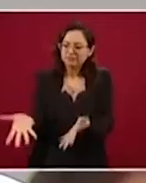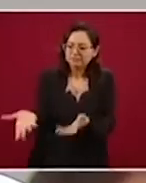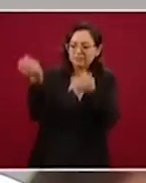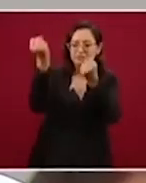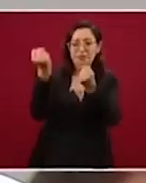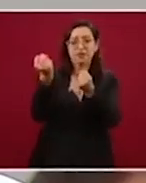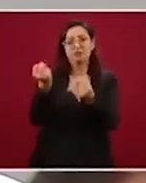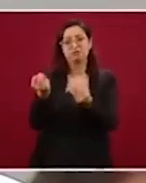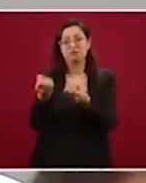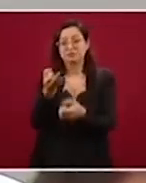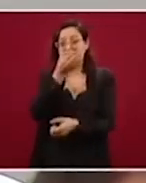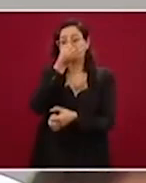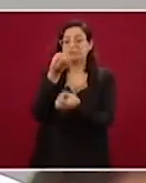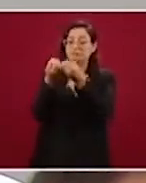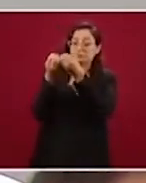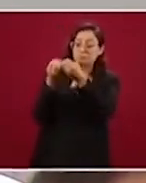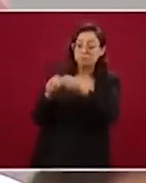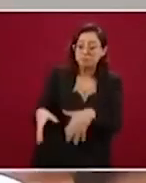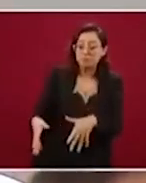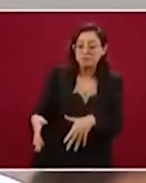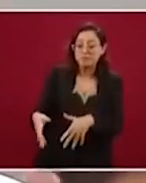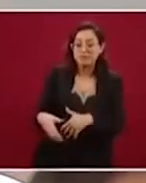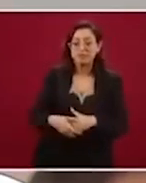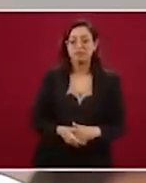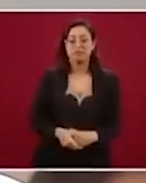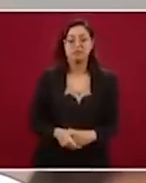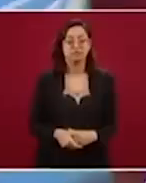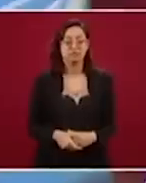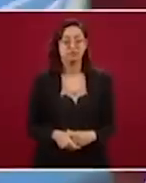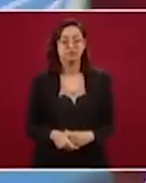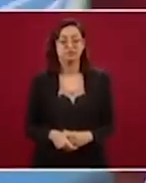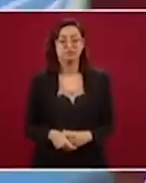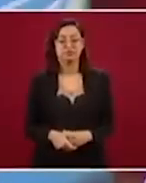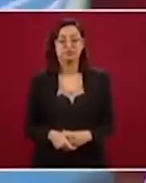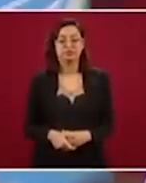perdiendo. Y vamos a